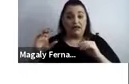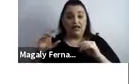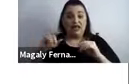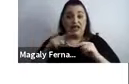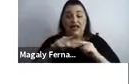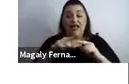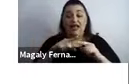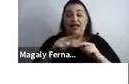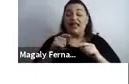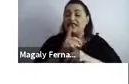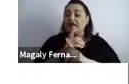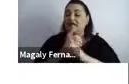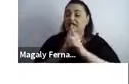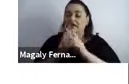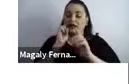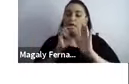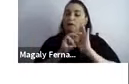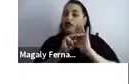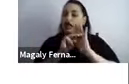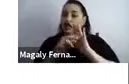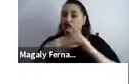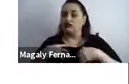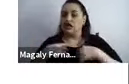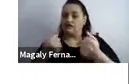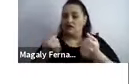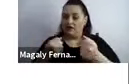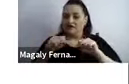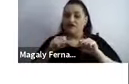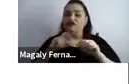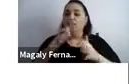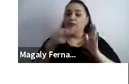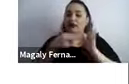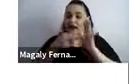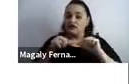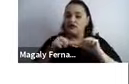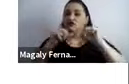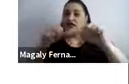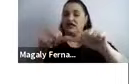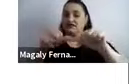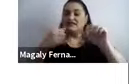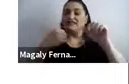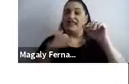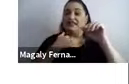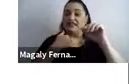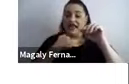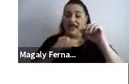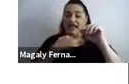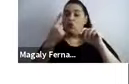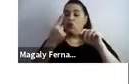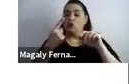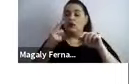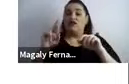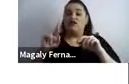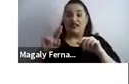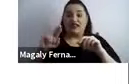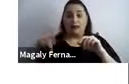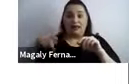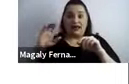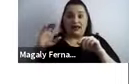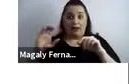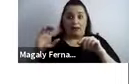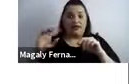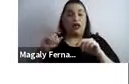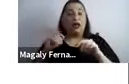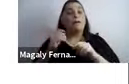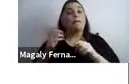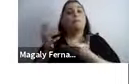los modelos de saludables, replicables y sostenibles, que vienen a tener una renta per cápita en poder